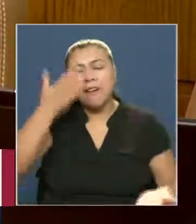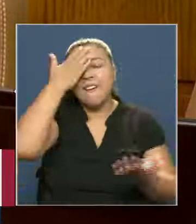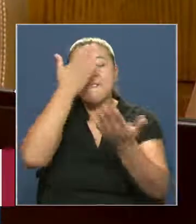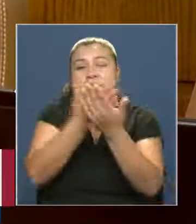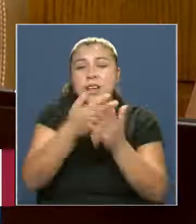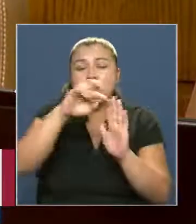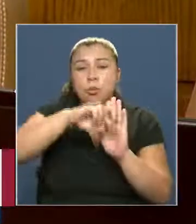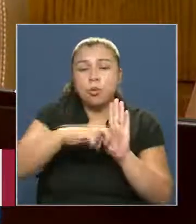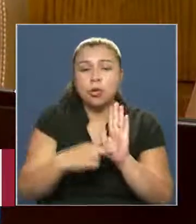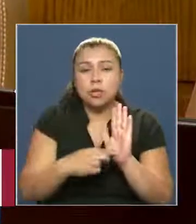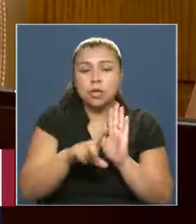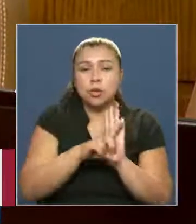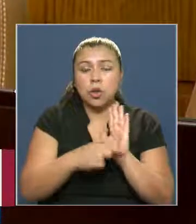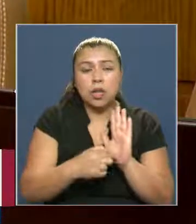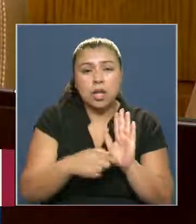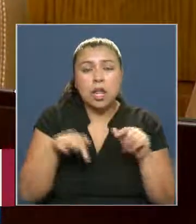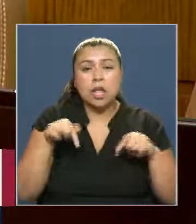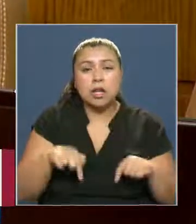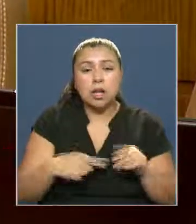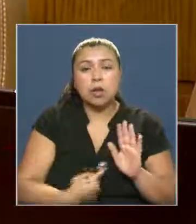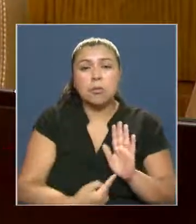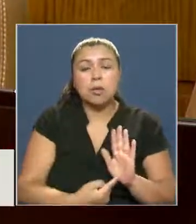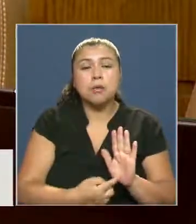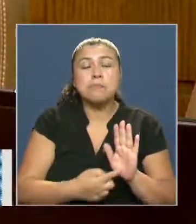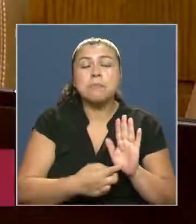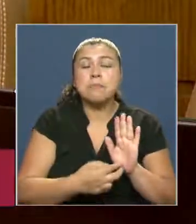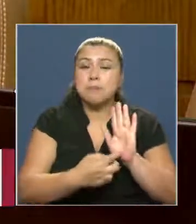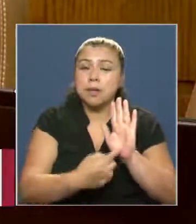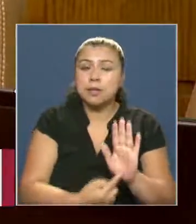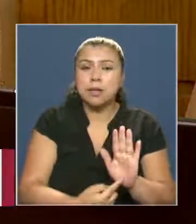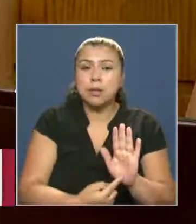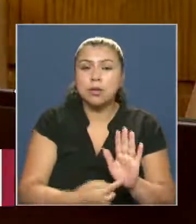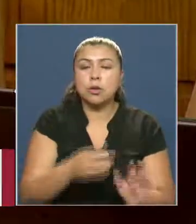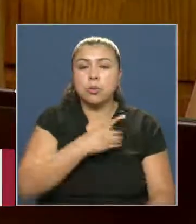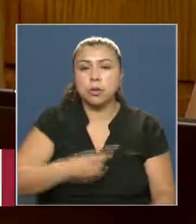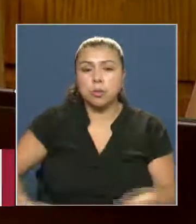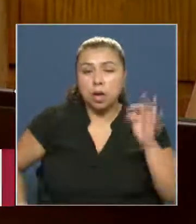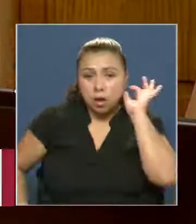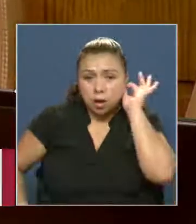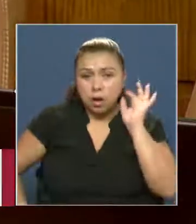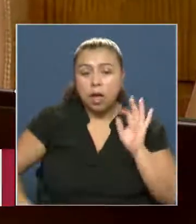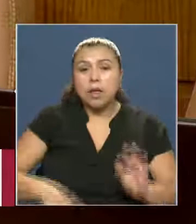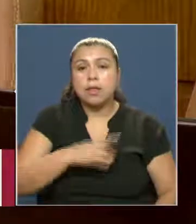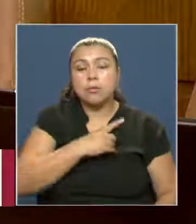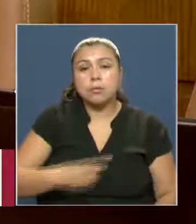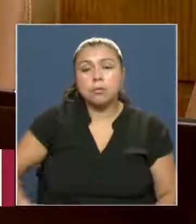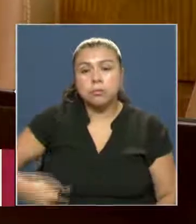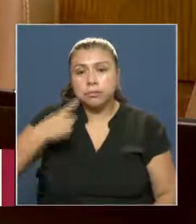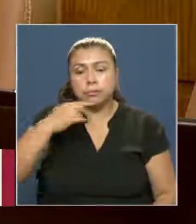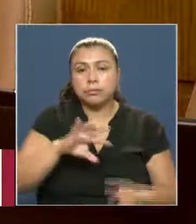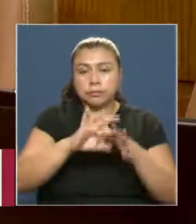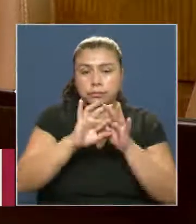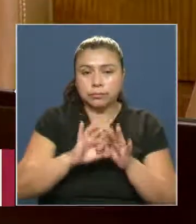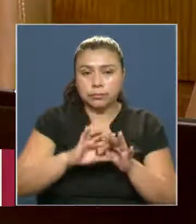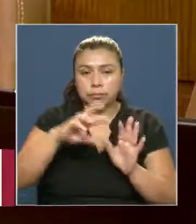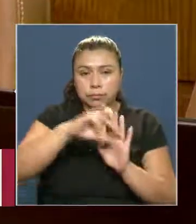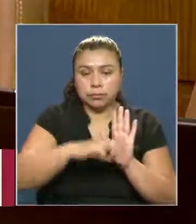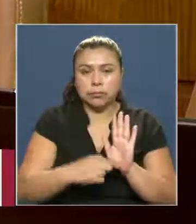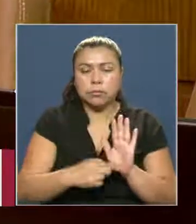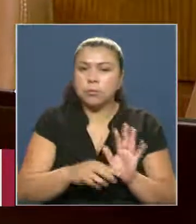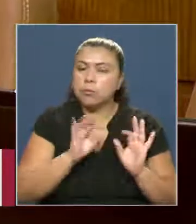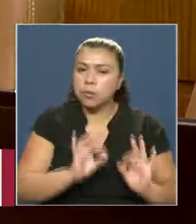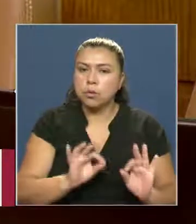un proyecto de ley que se presentó por parlamentarios y parlamentarias de este Congreso. Agradecer esa iniciativa precisamente